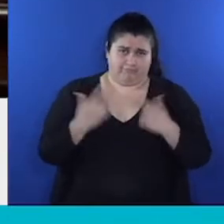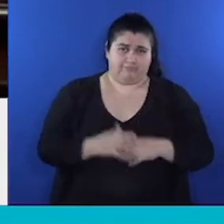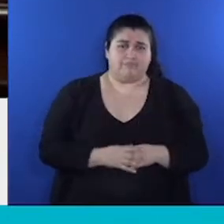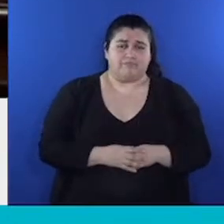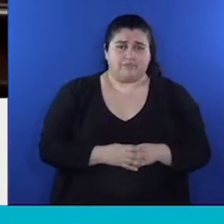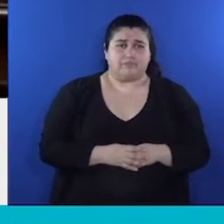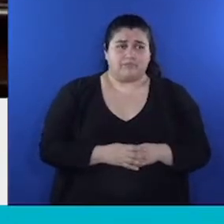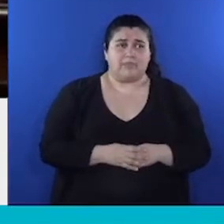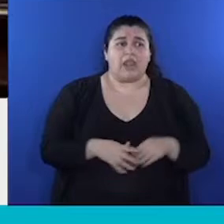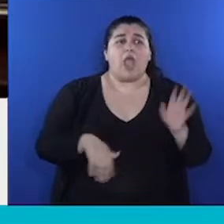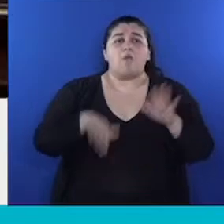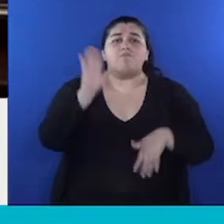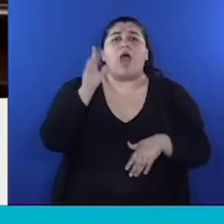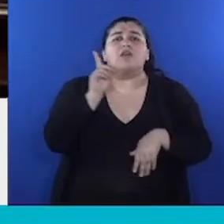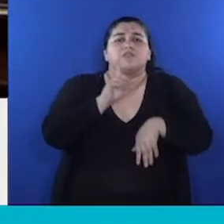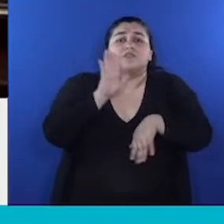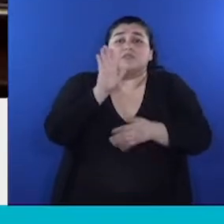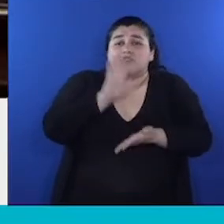Uno es el caso Luque,